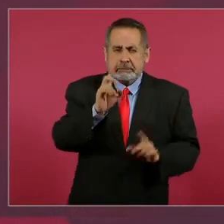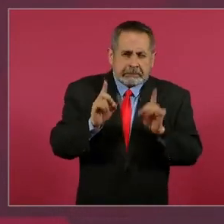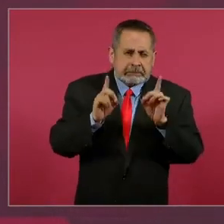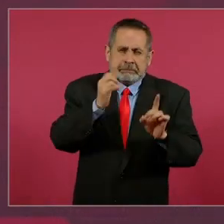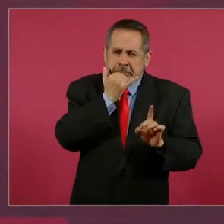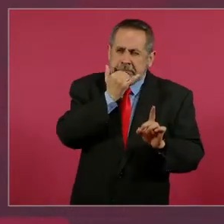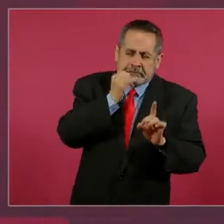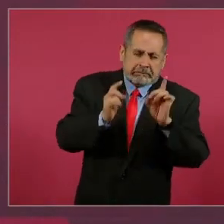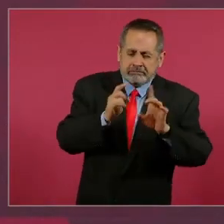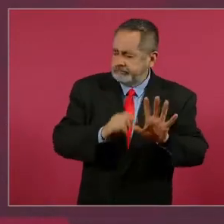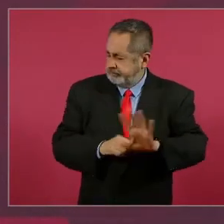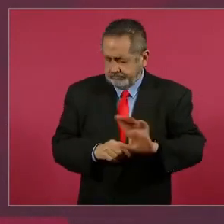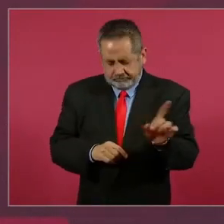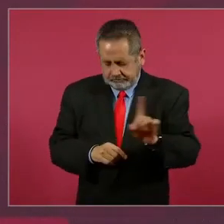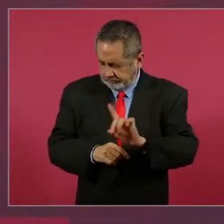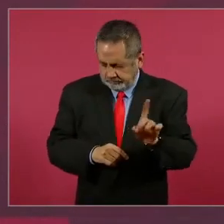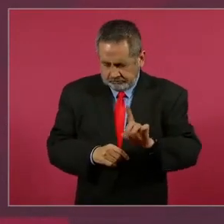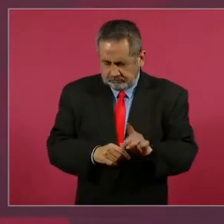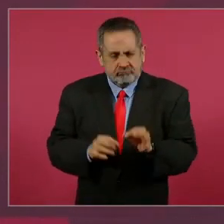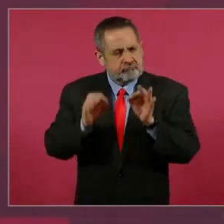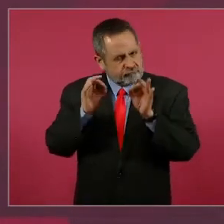duda que